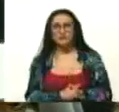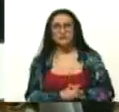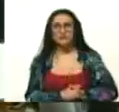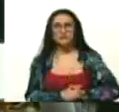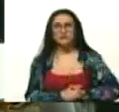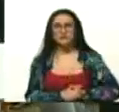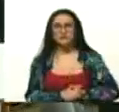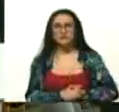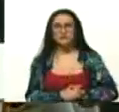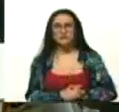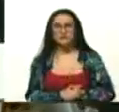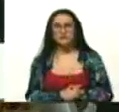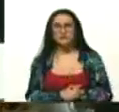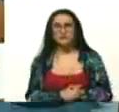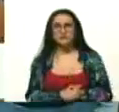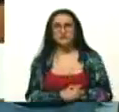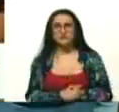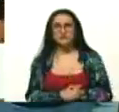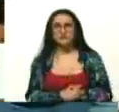antibárrica,